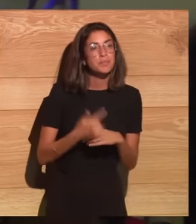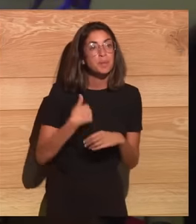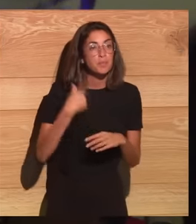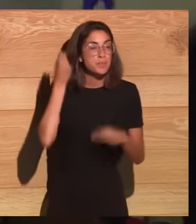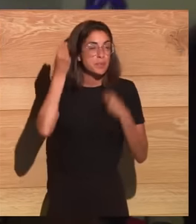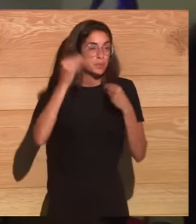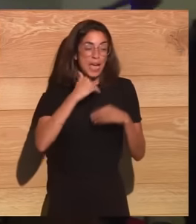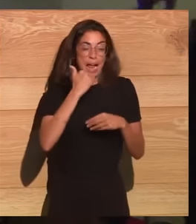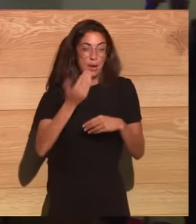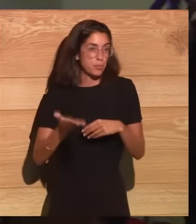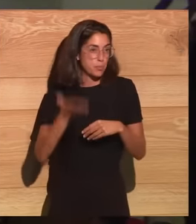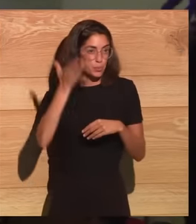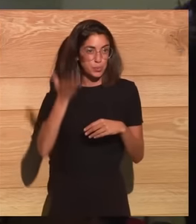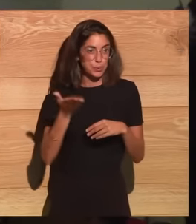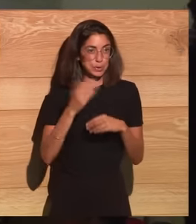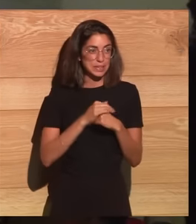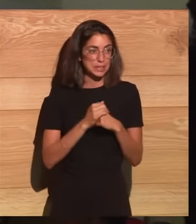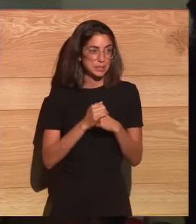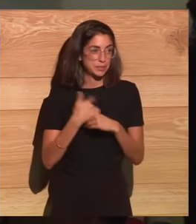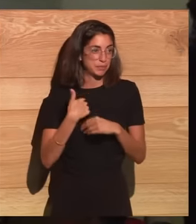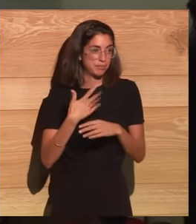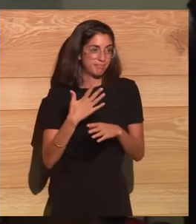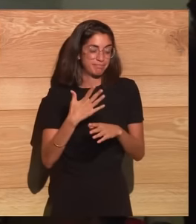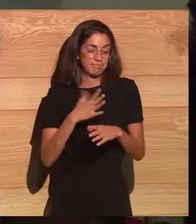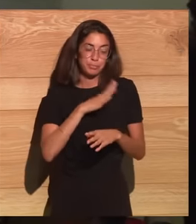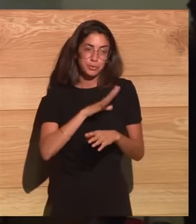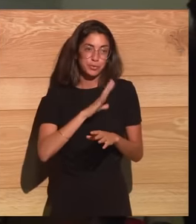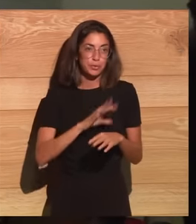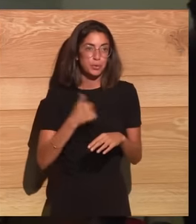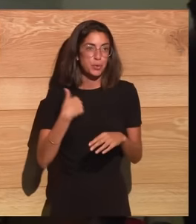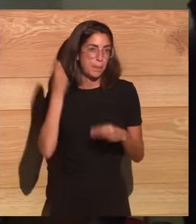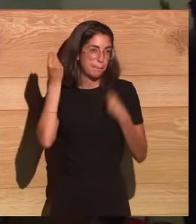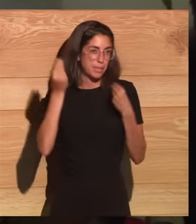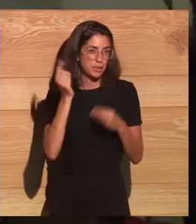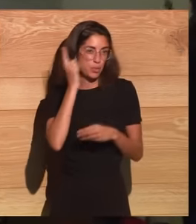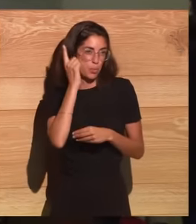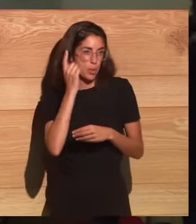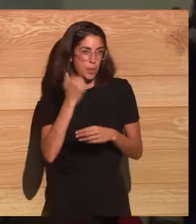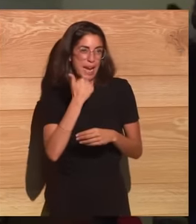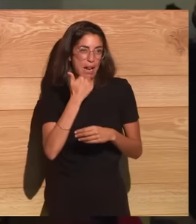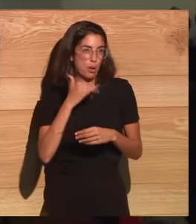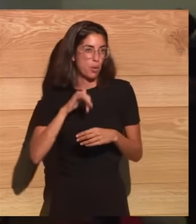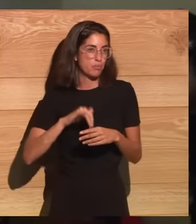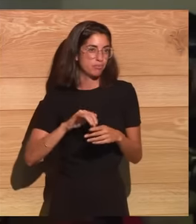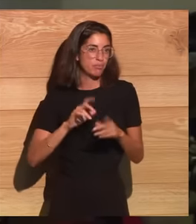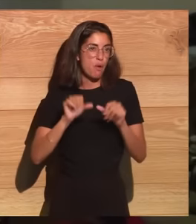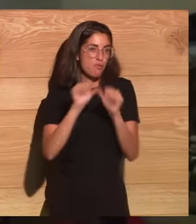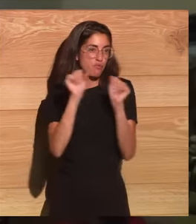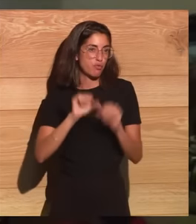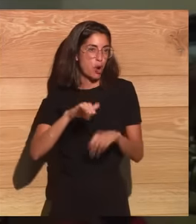importante. Pues, por favor, no te cortes. Pero lo voy a poner en modo avión, que le den por saco, ¿sabes?